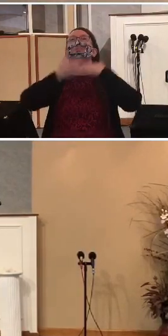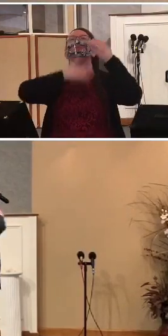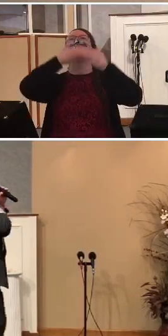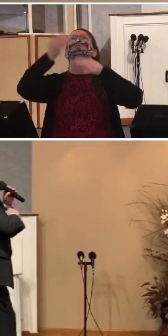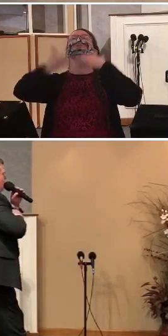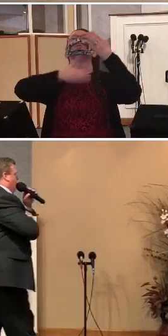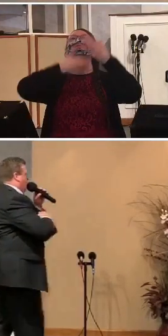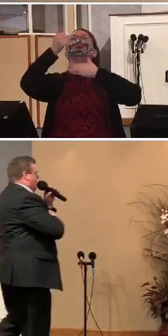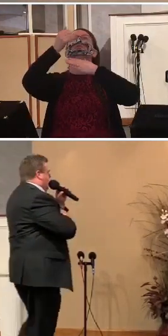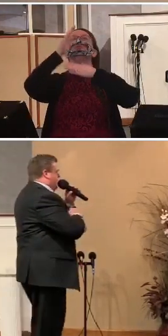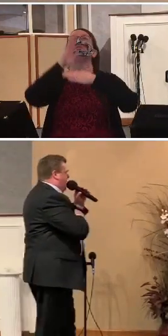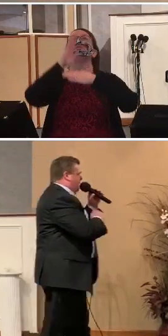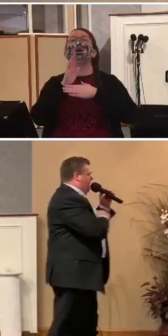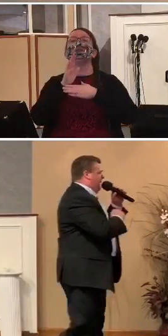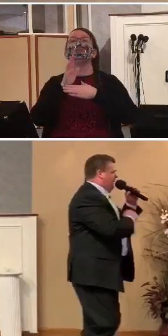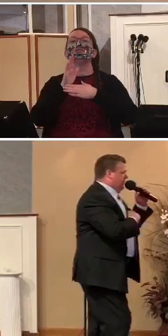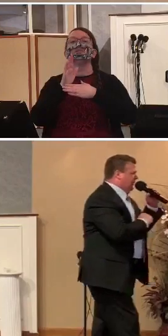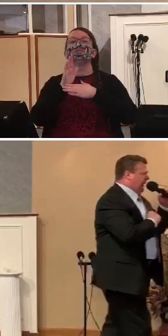Dios.